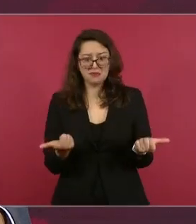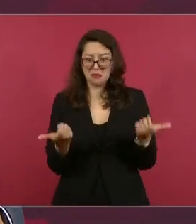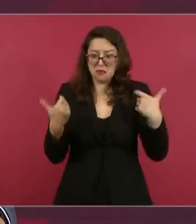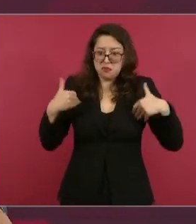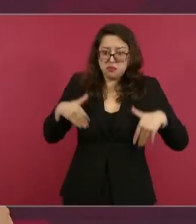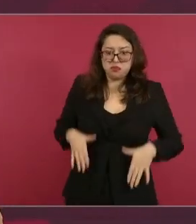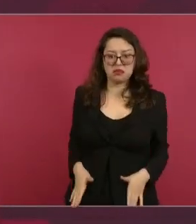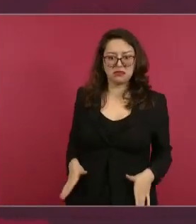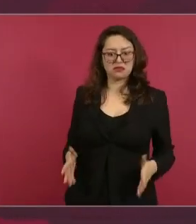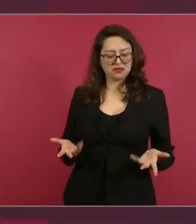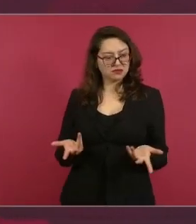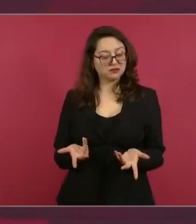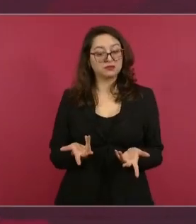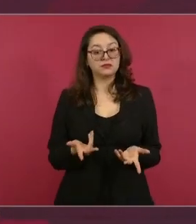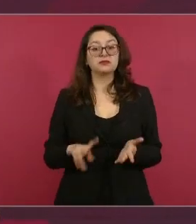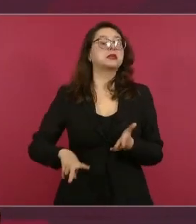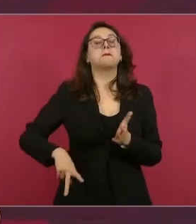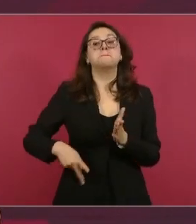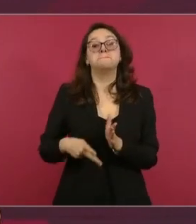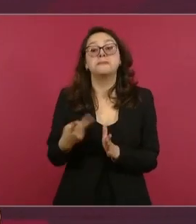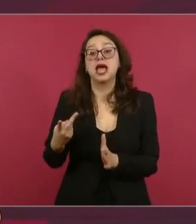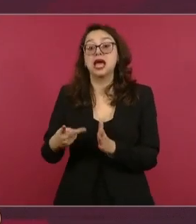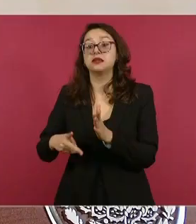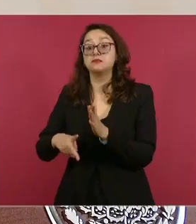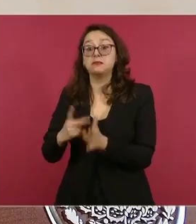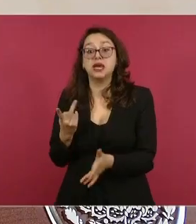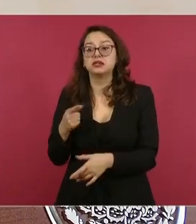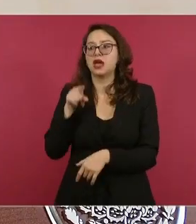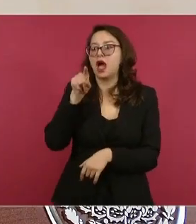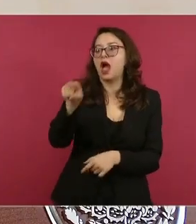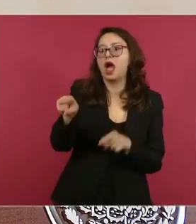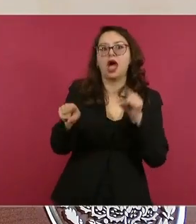con las llamadas declaratorias de emergencia.